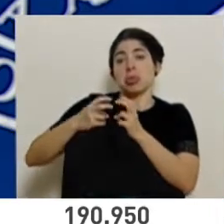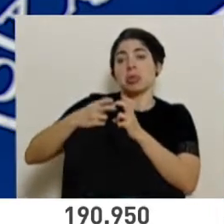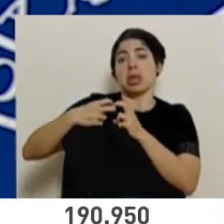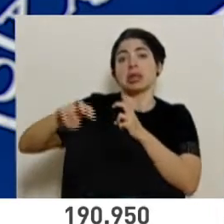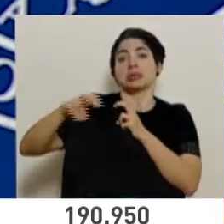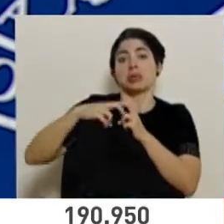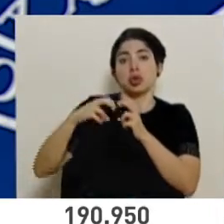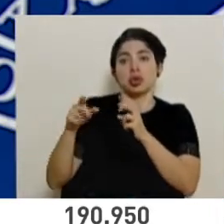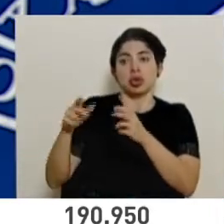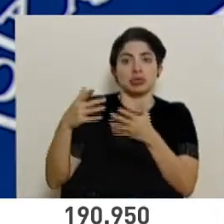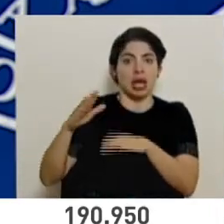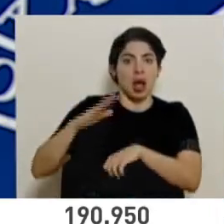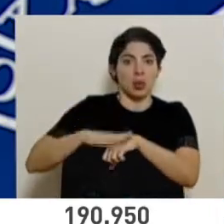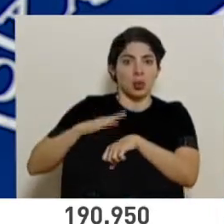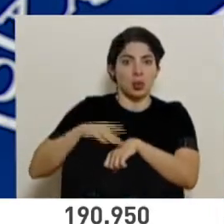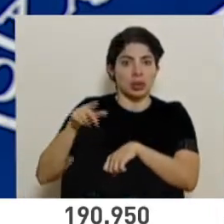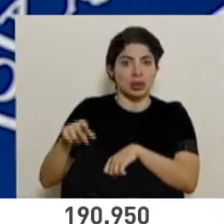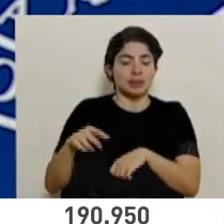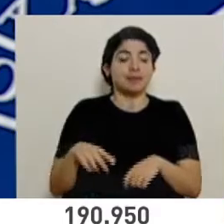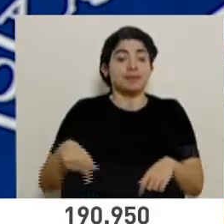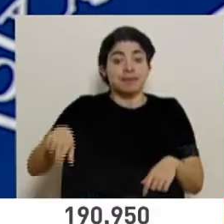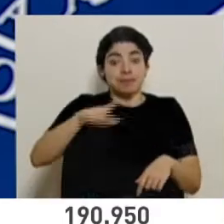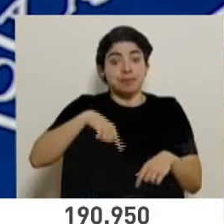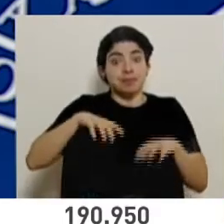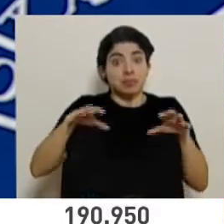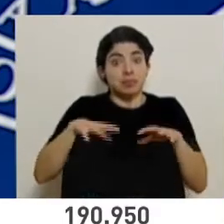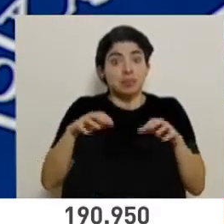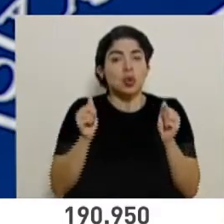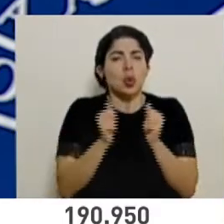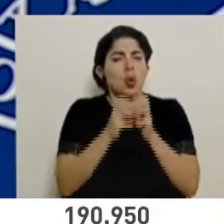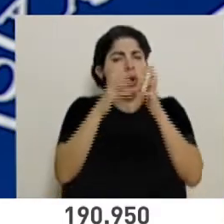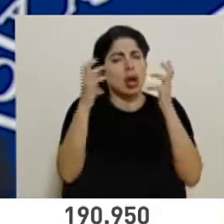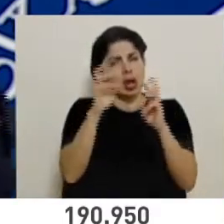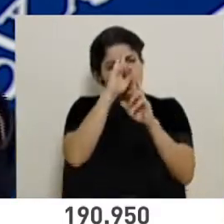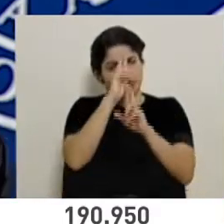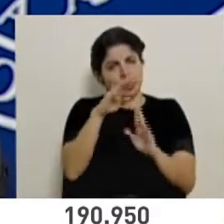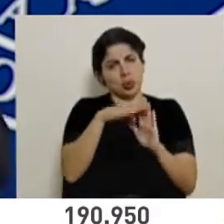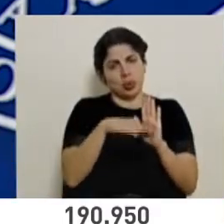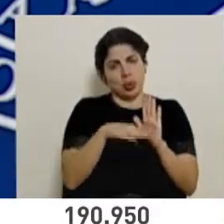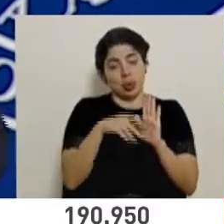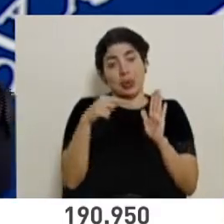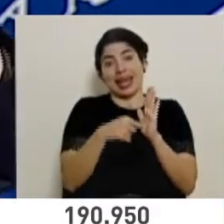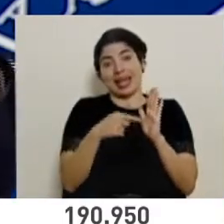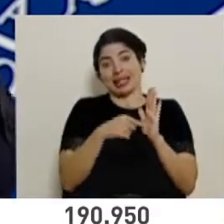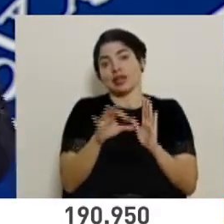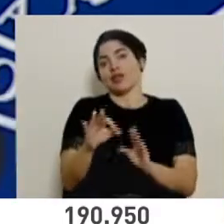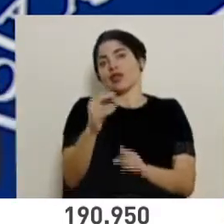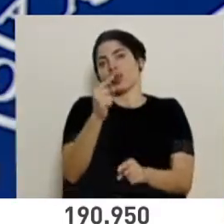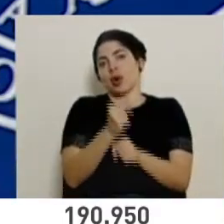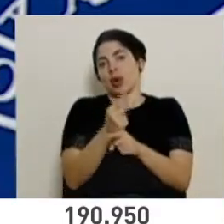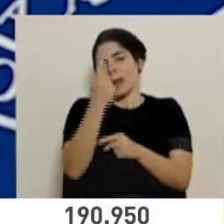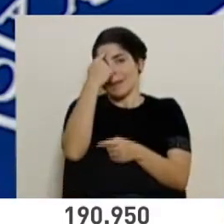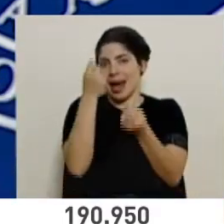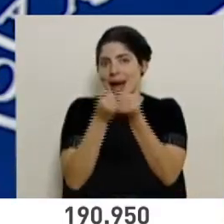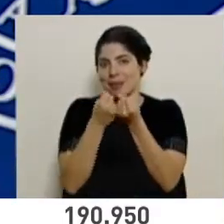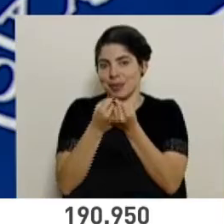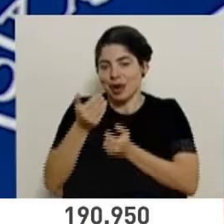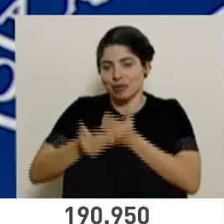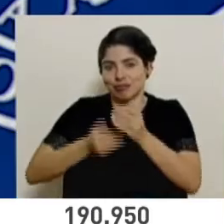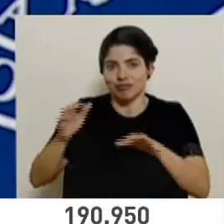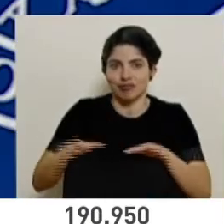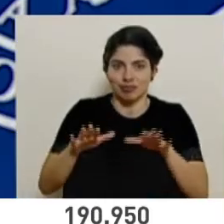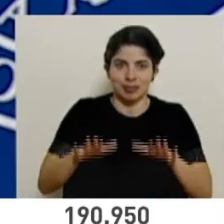turístico autorizado, y que lo hagamos sin duda con un enorme respeto a los protocolos, porque esa es la forma de apoyar el proceso de reactivación en